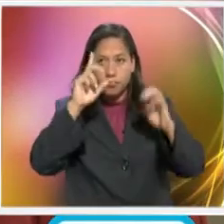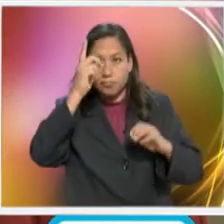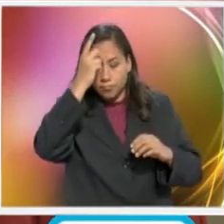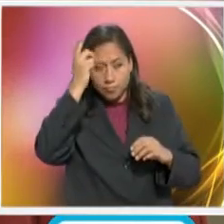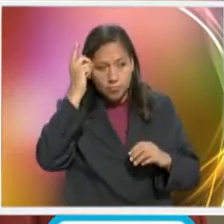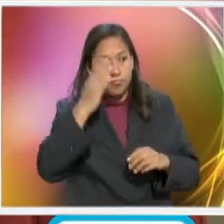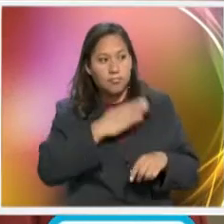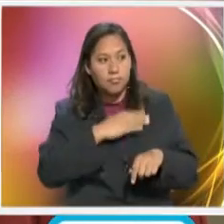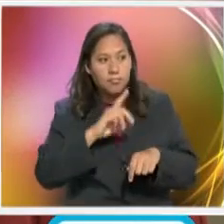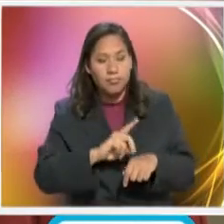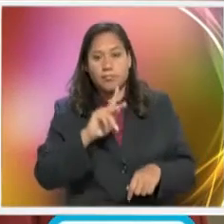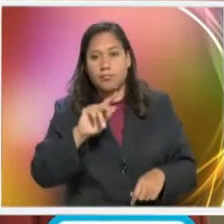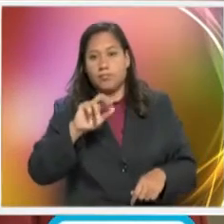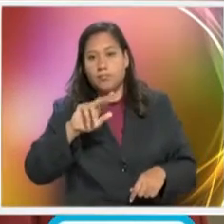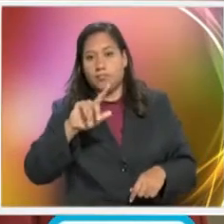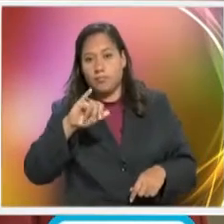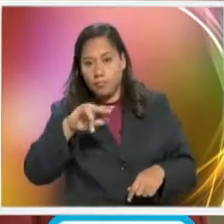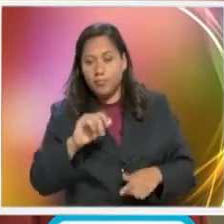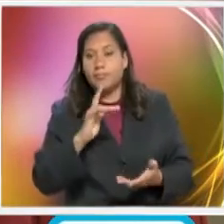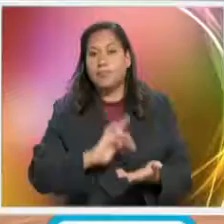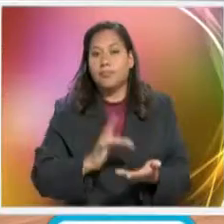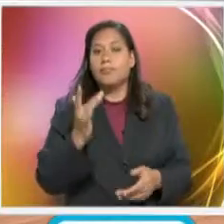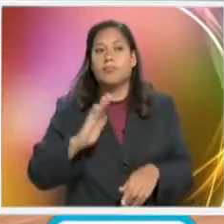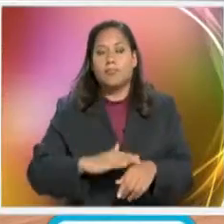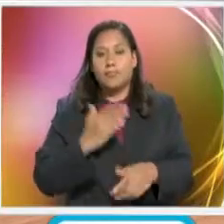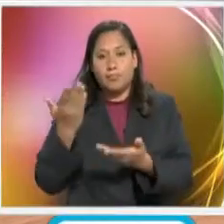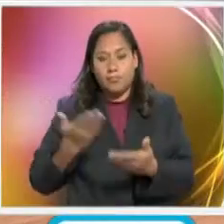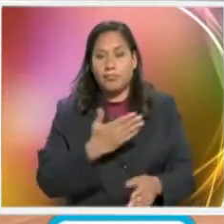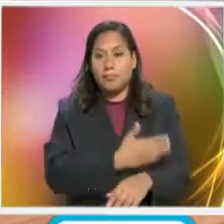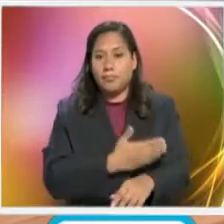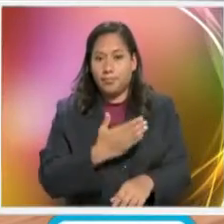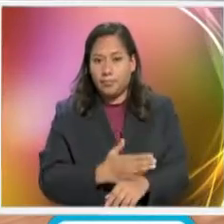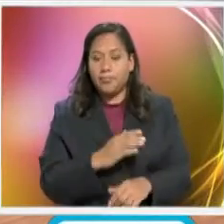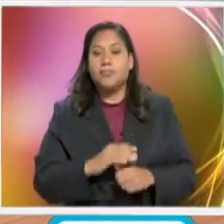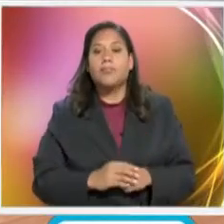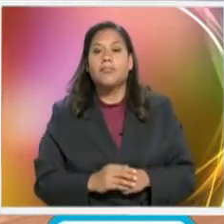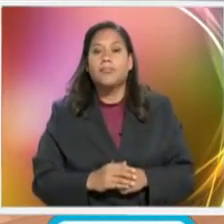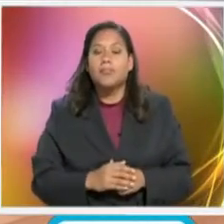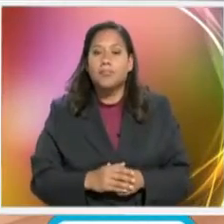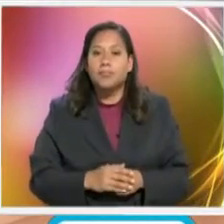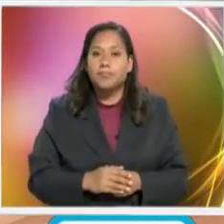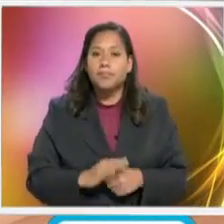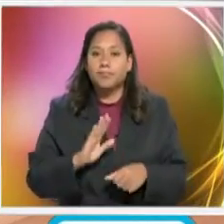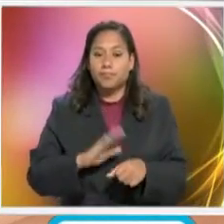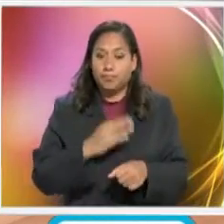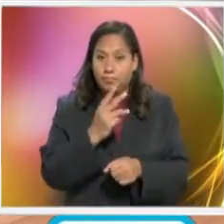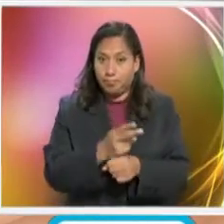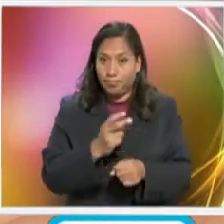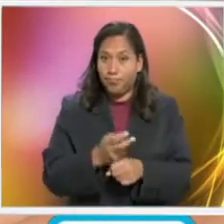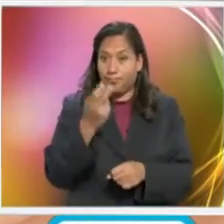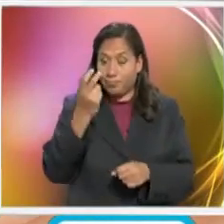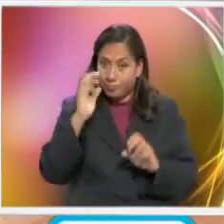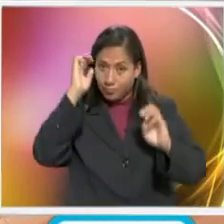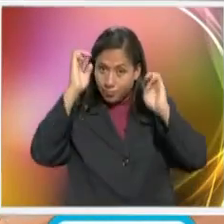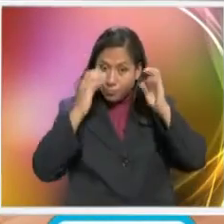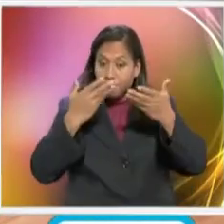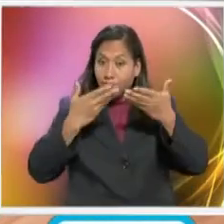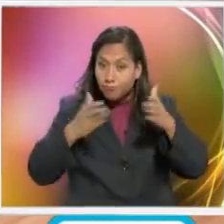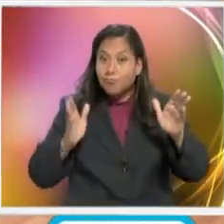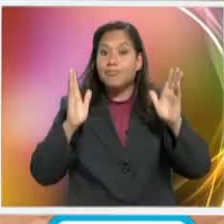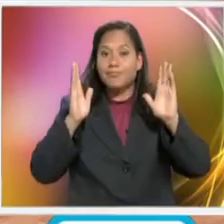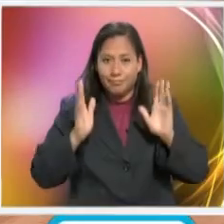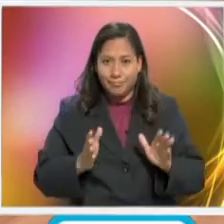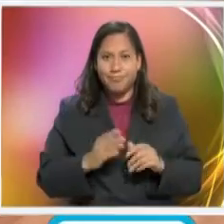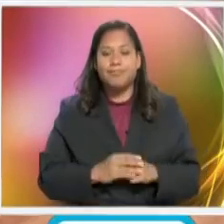buenos días, Paulina. Buenos días. Gracias por acompañarnos y sobre todo por invitarnos a esta exposición que ya abrió sus puertas